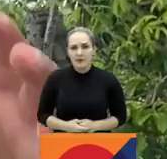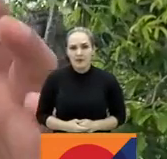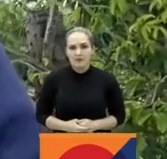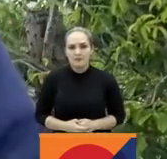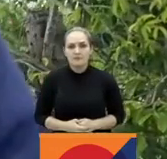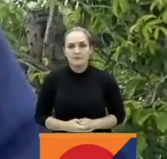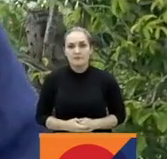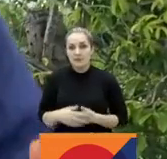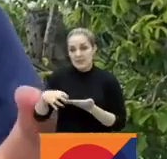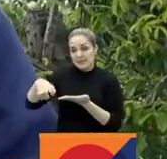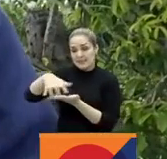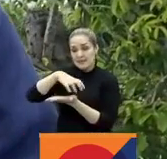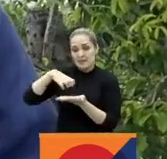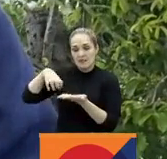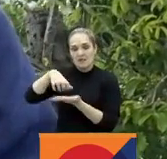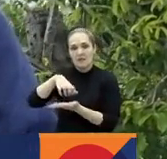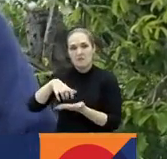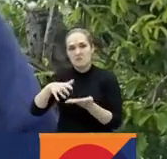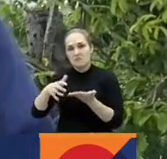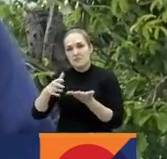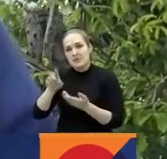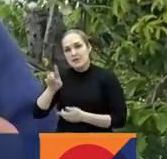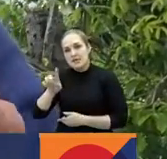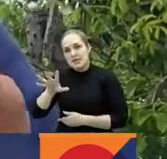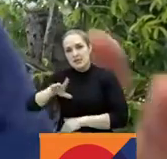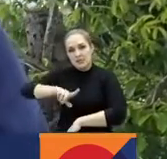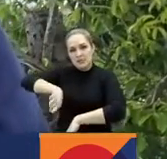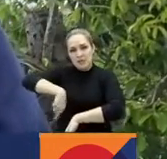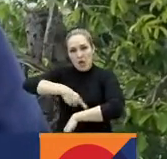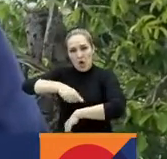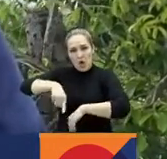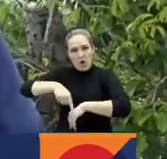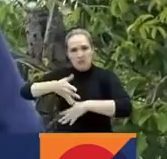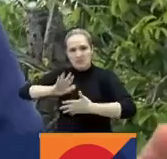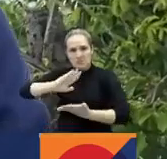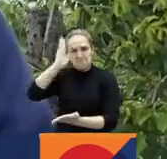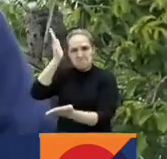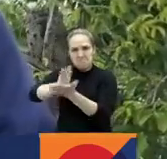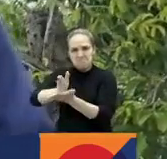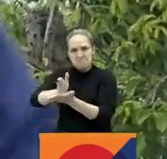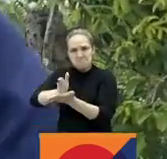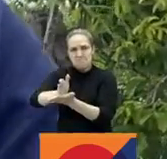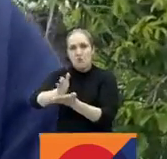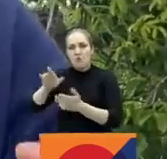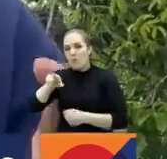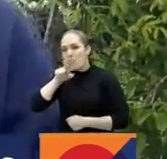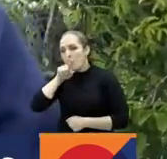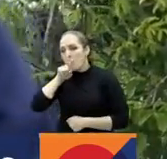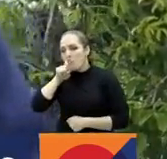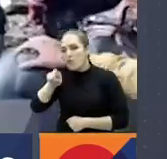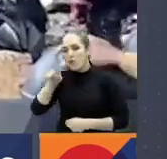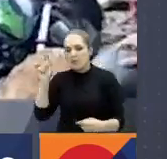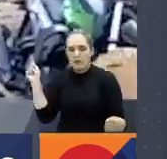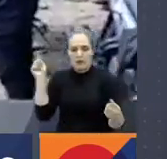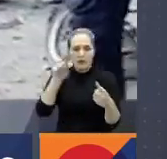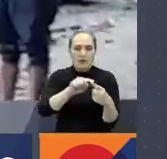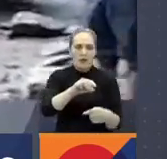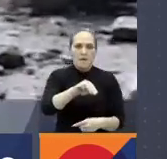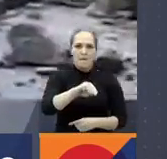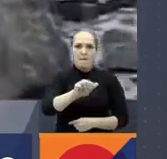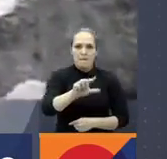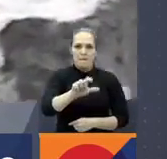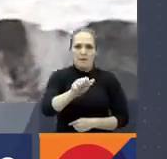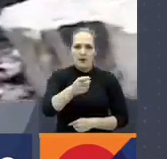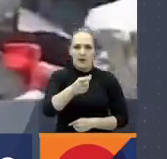Y en Santander, cerca de 15 horas duró bloqueada la vía entre Bucaramanga y el municipio de Málaga, luego que en